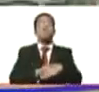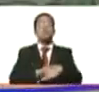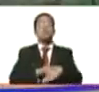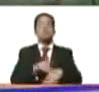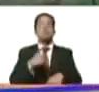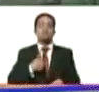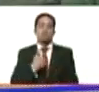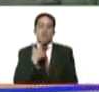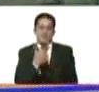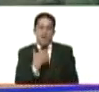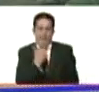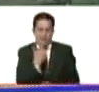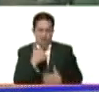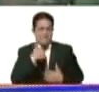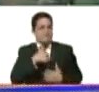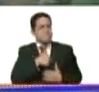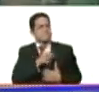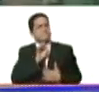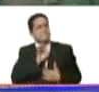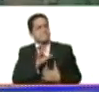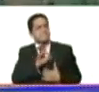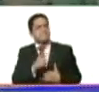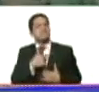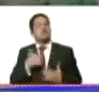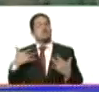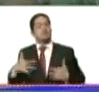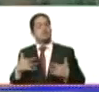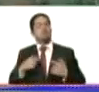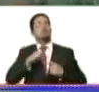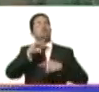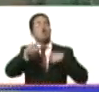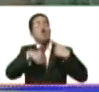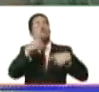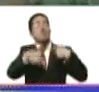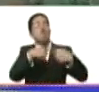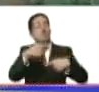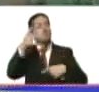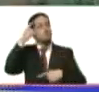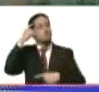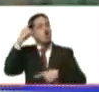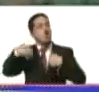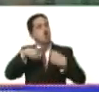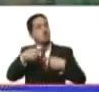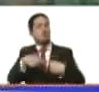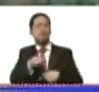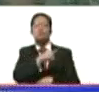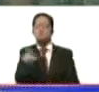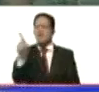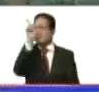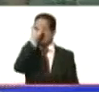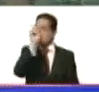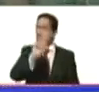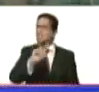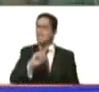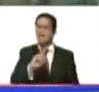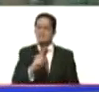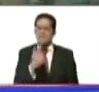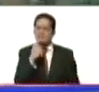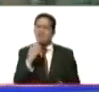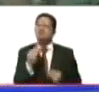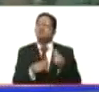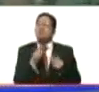que me sale del alma, que lo siento todos los días. Ustedes no saben lo que es ser presidente de la